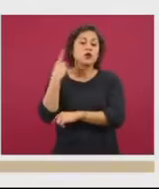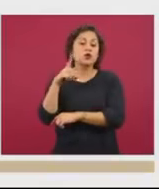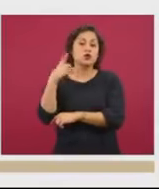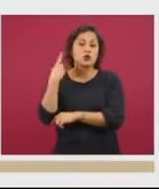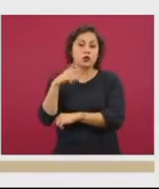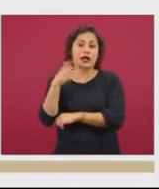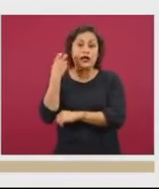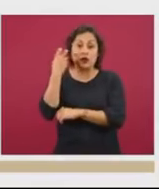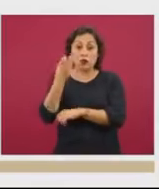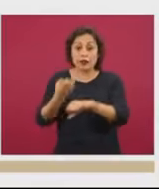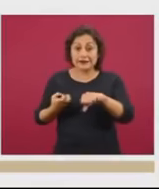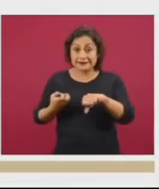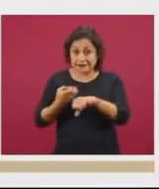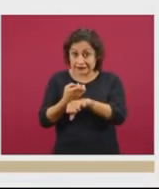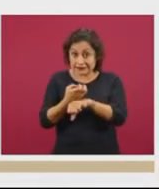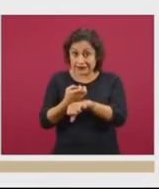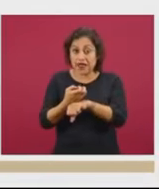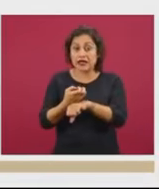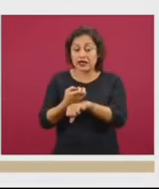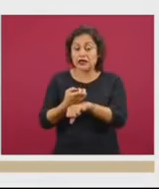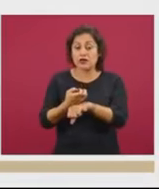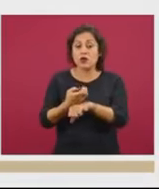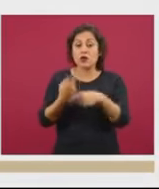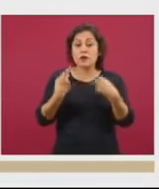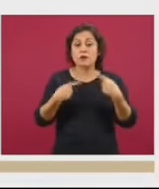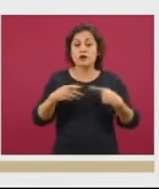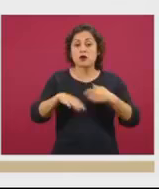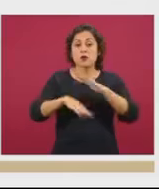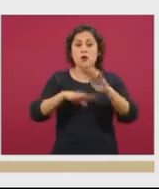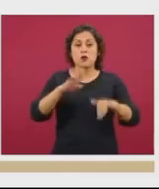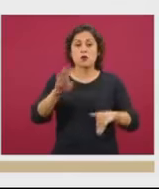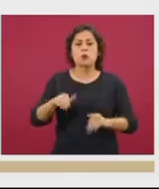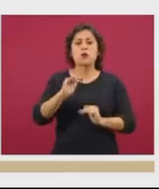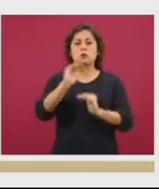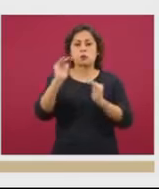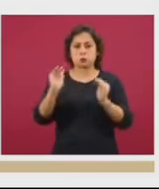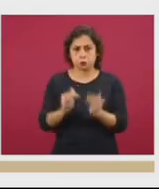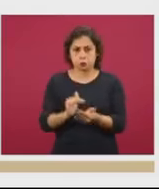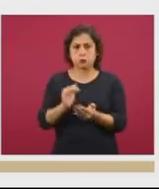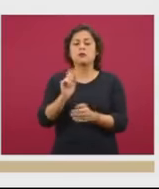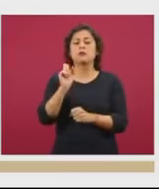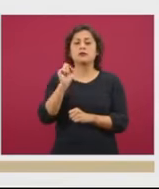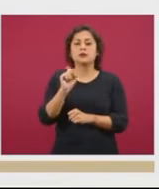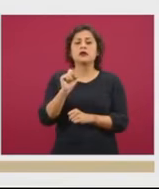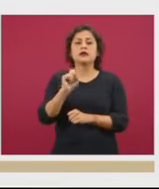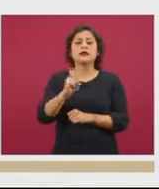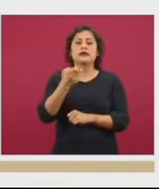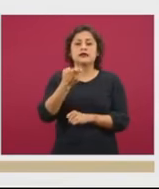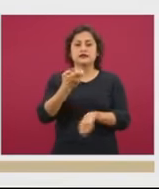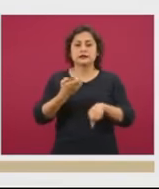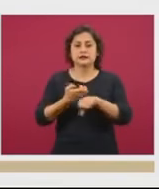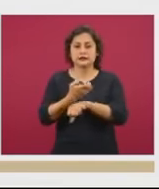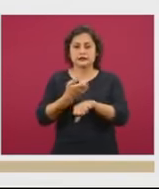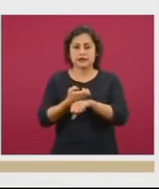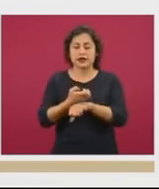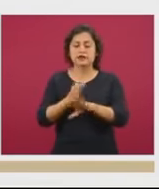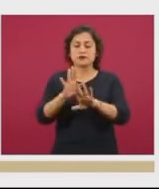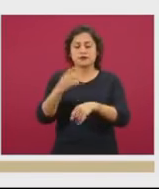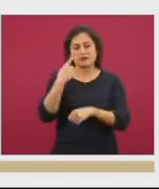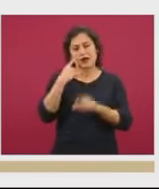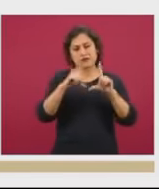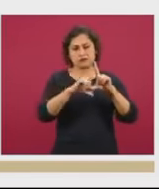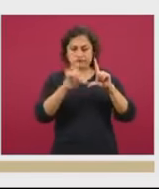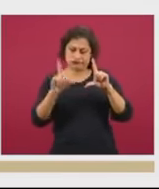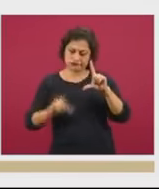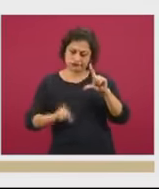ha sido de los estados con menor exceso de mortalidad. Es un estado en donde, ¿por qué algunos estados tienen